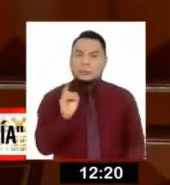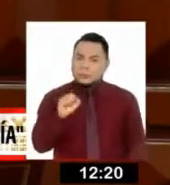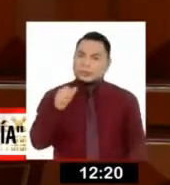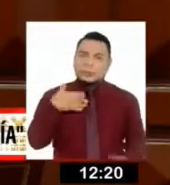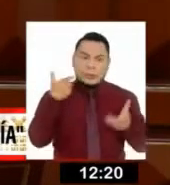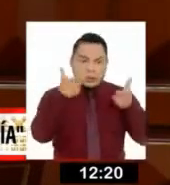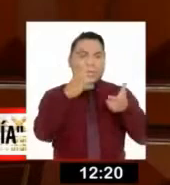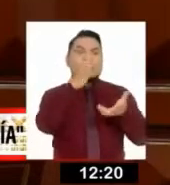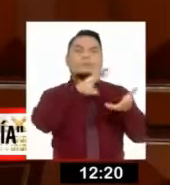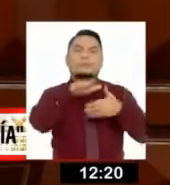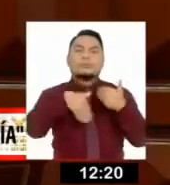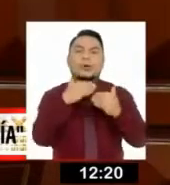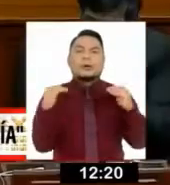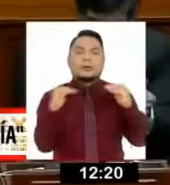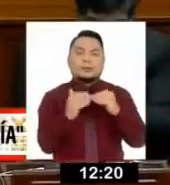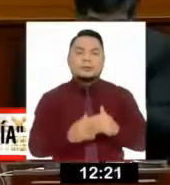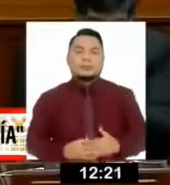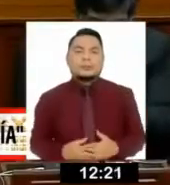propósito.